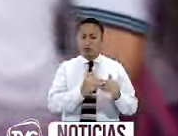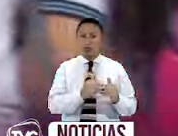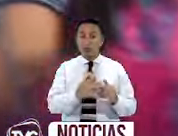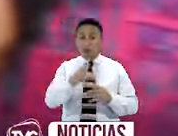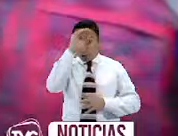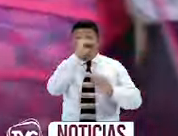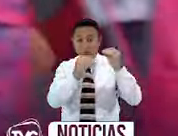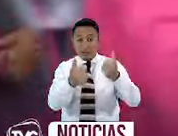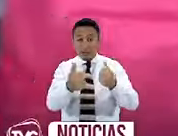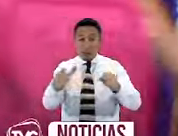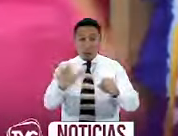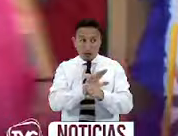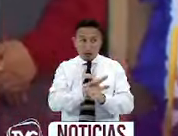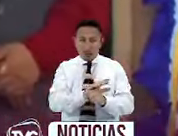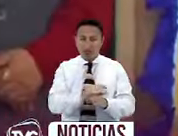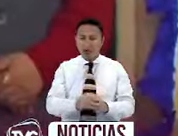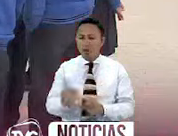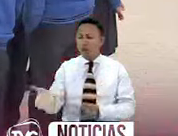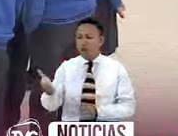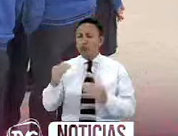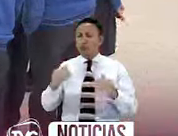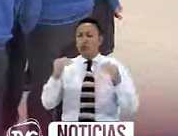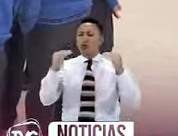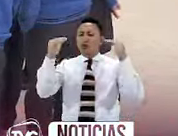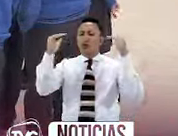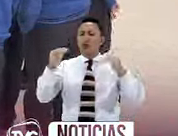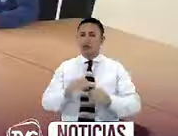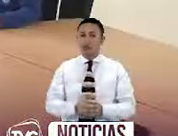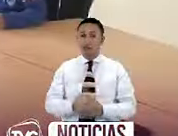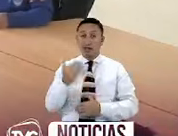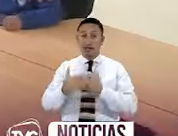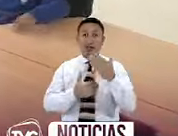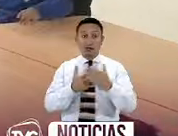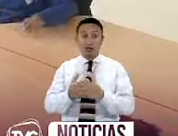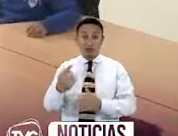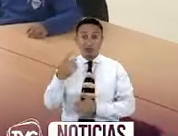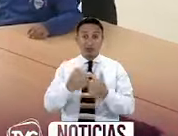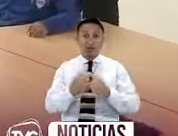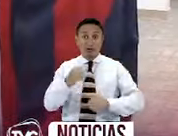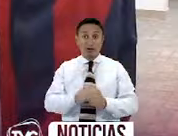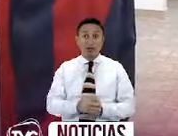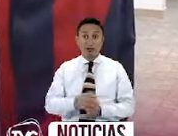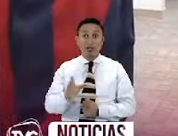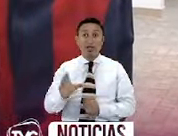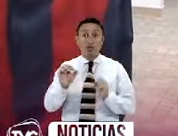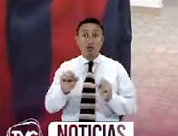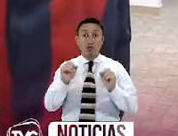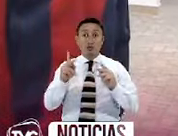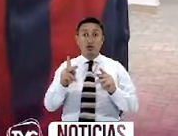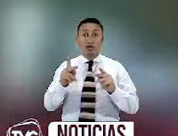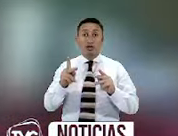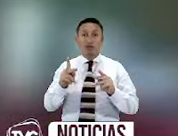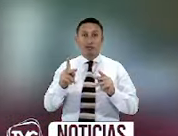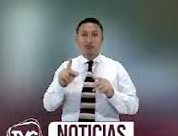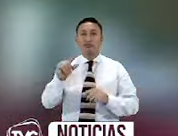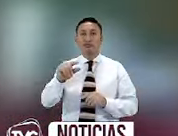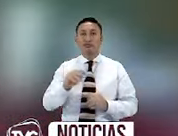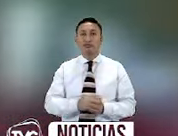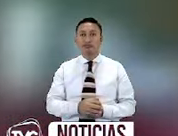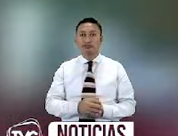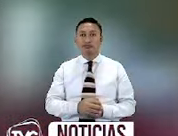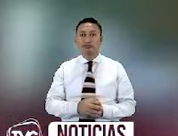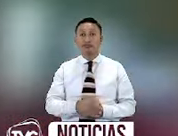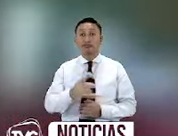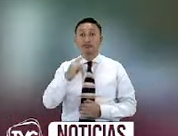adecuado perjudica a los alumnos a largo plazo, limitando su desarrollo académico y sus oportunidades en el futuro. Si es que yo a los niños de